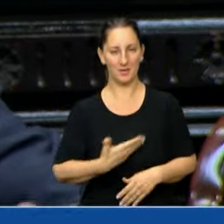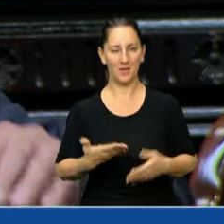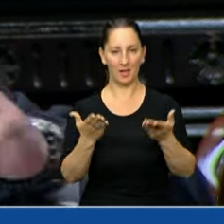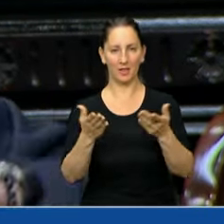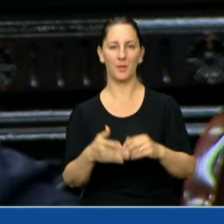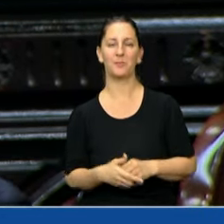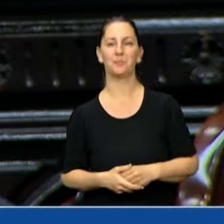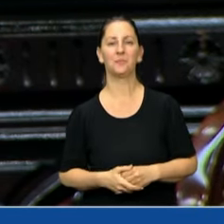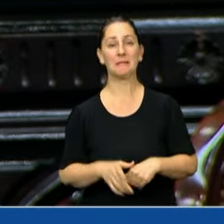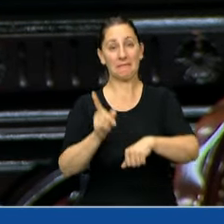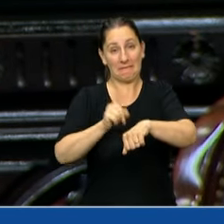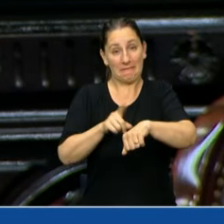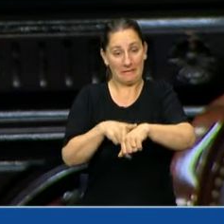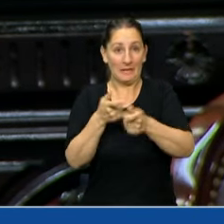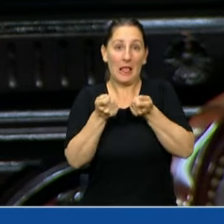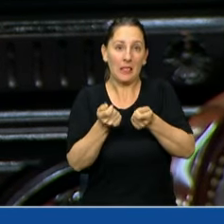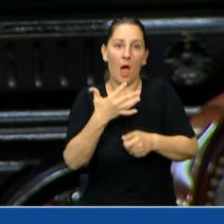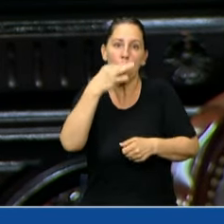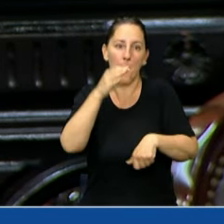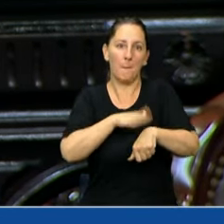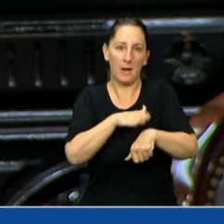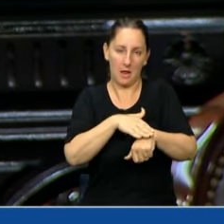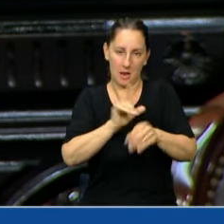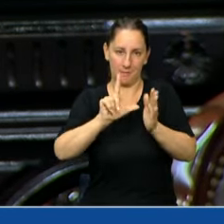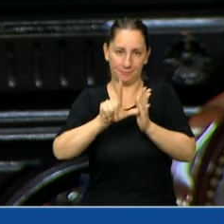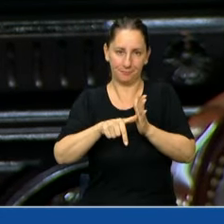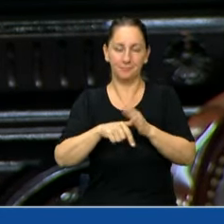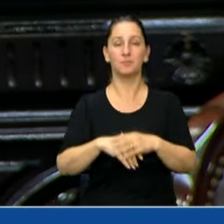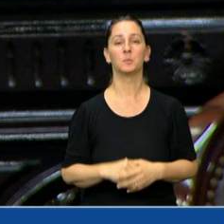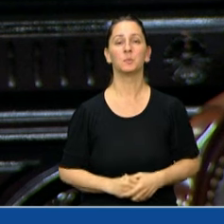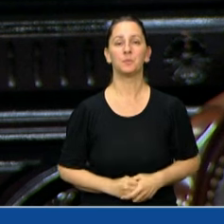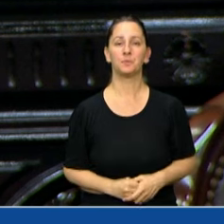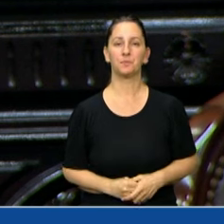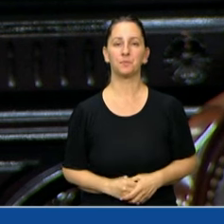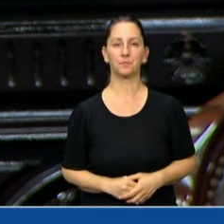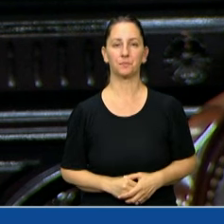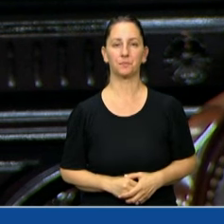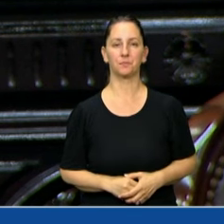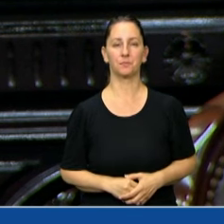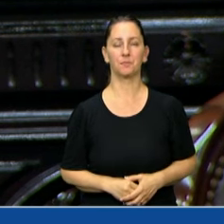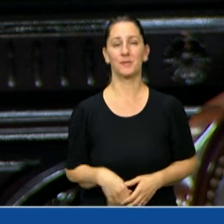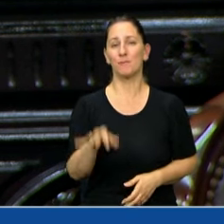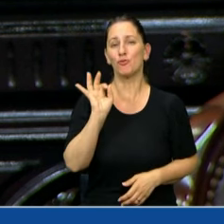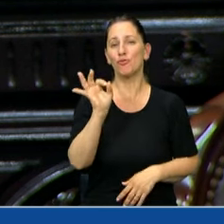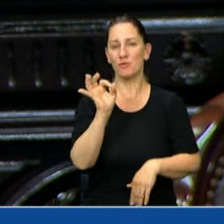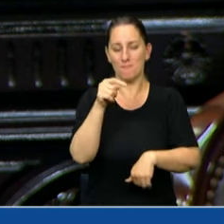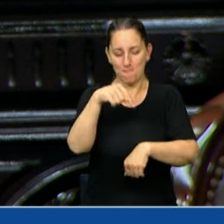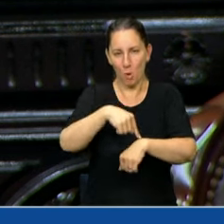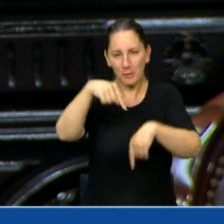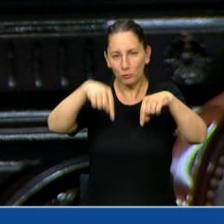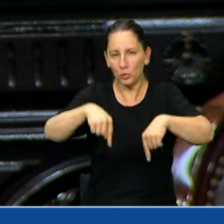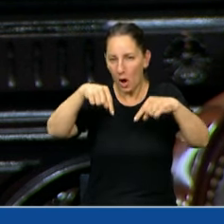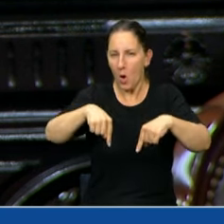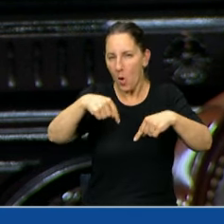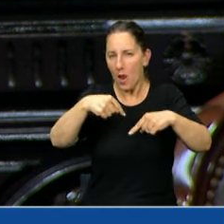de cumplir con el tiempo entiendo que estamos viviendo transitando un momento